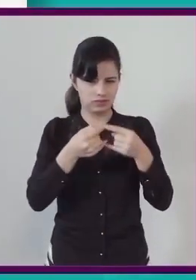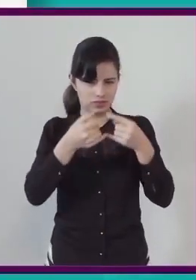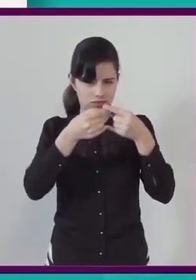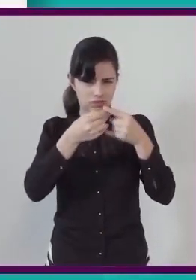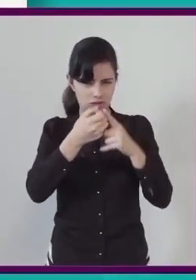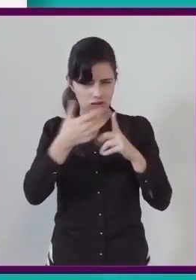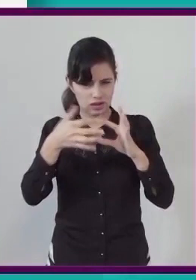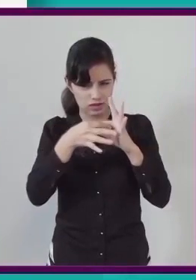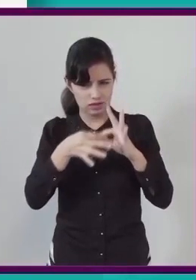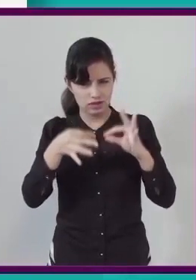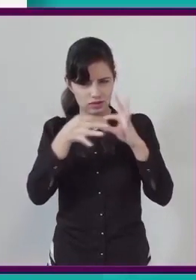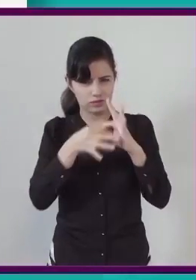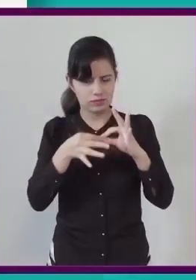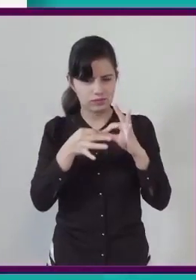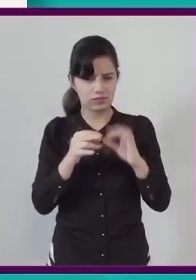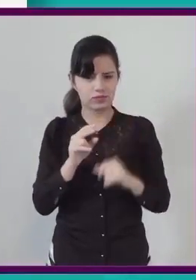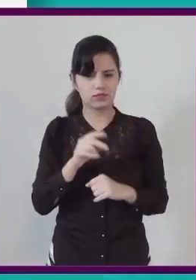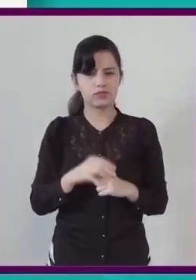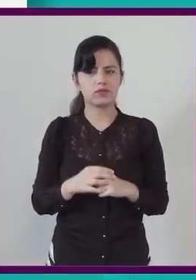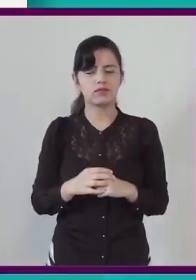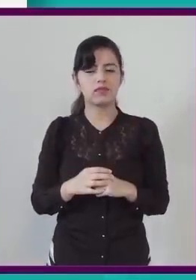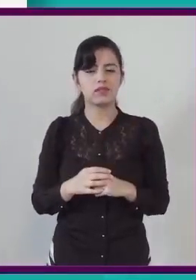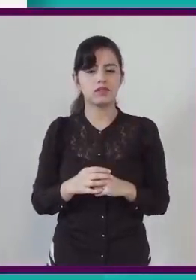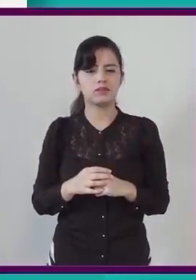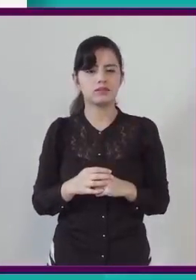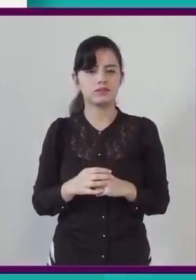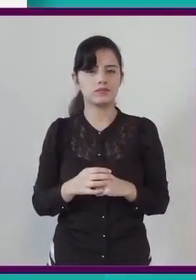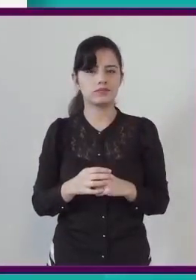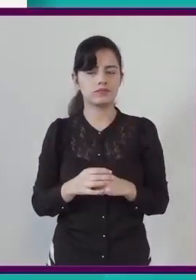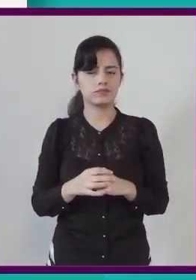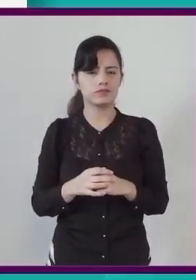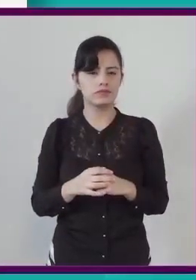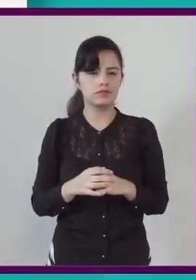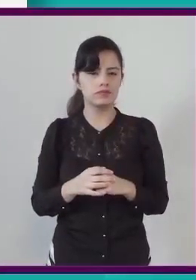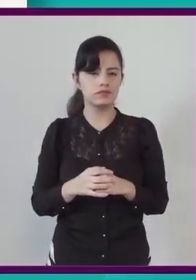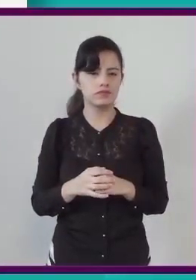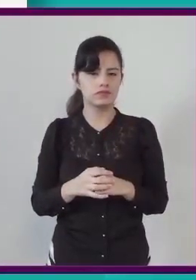zapoteca Jaime Martínez Luna,